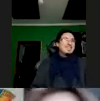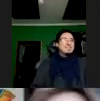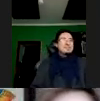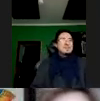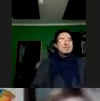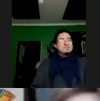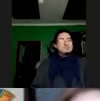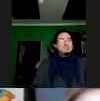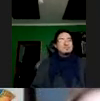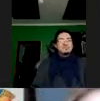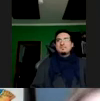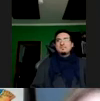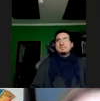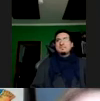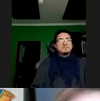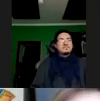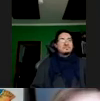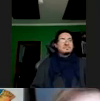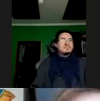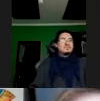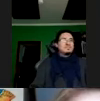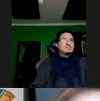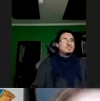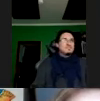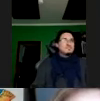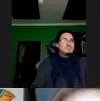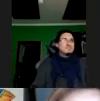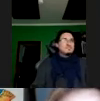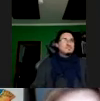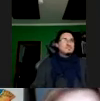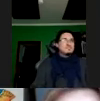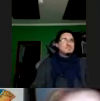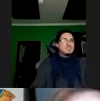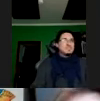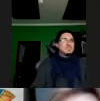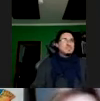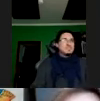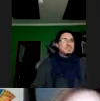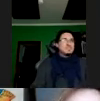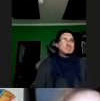Claro, por eso que yo no veo aquí, yo estoy mirando el chat y no veo ninguna respuesta. Obvio que no van a llegar aquí la respuesta.